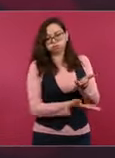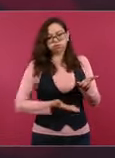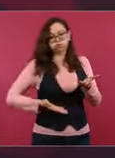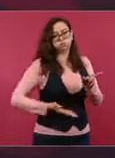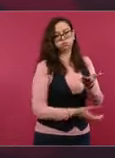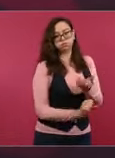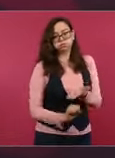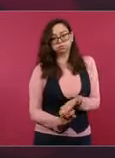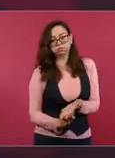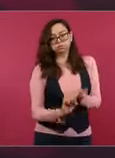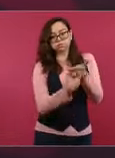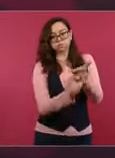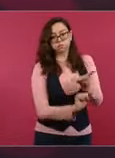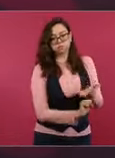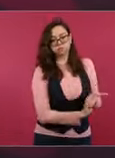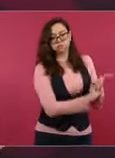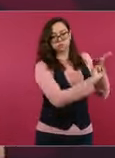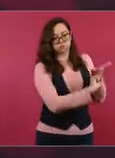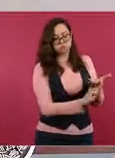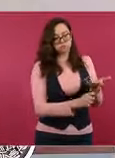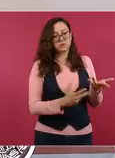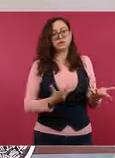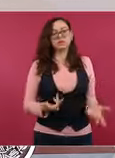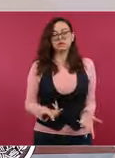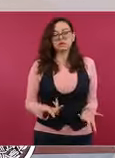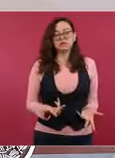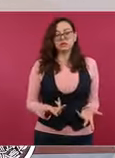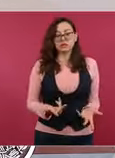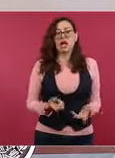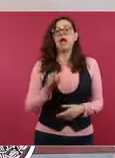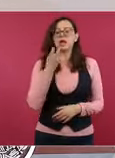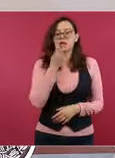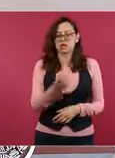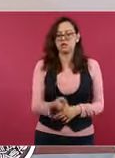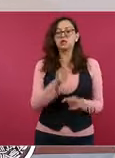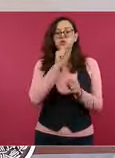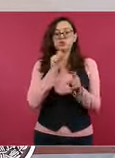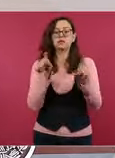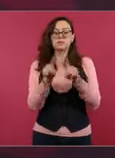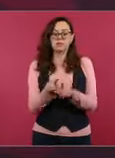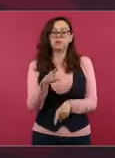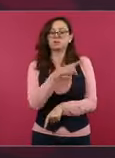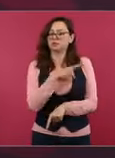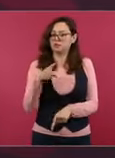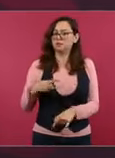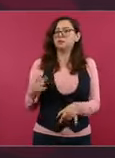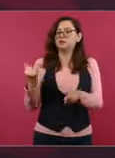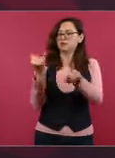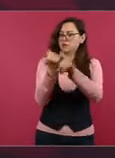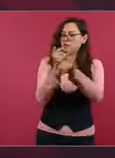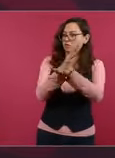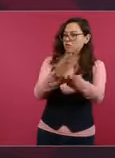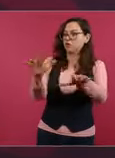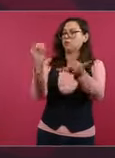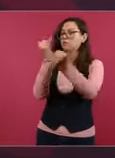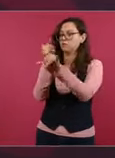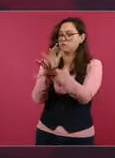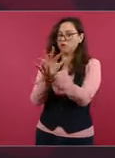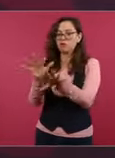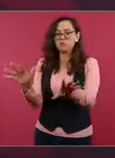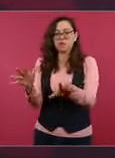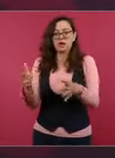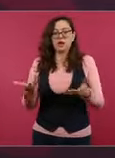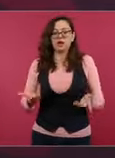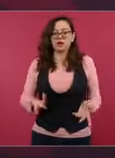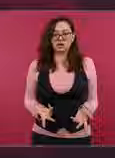Eso también sería conveniente que se informara, porque lo hicimos